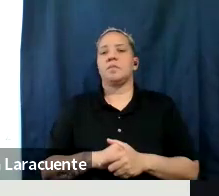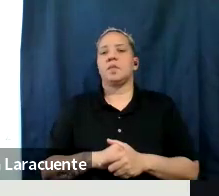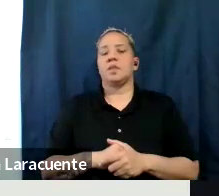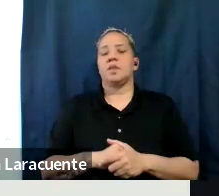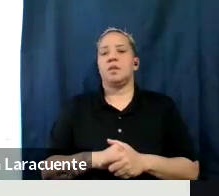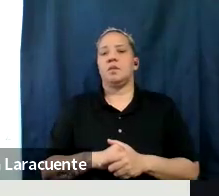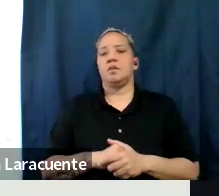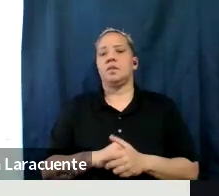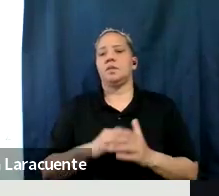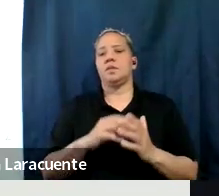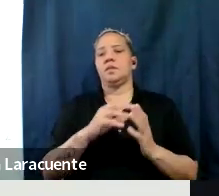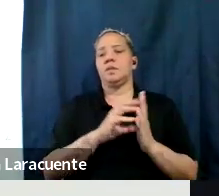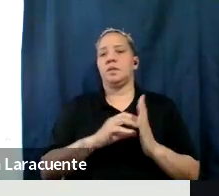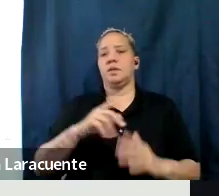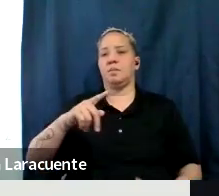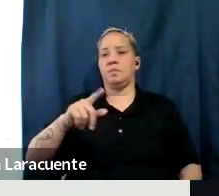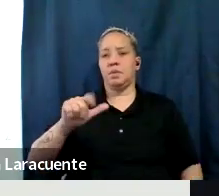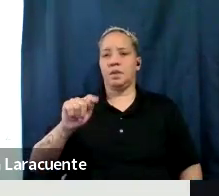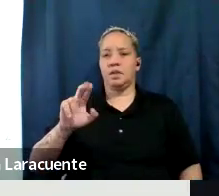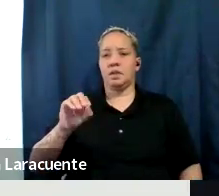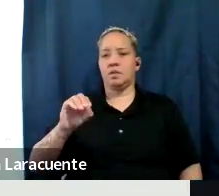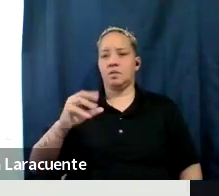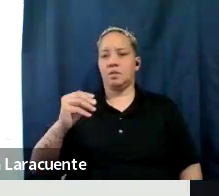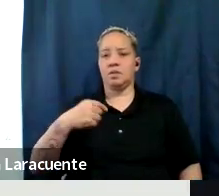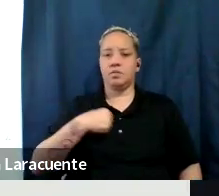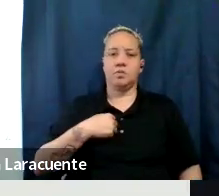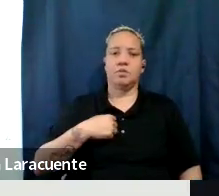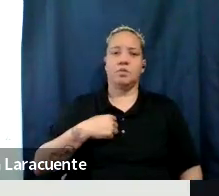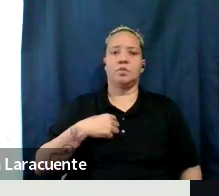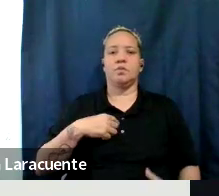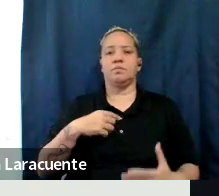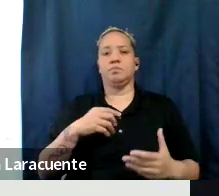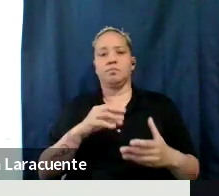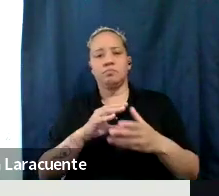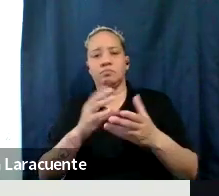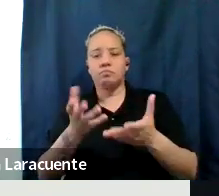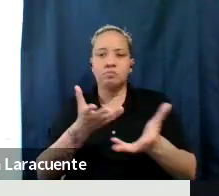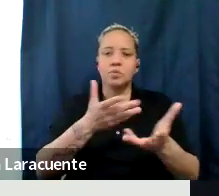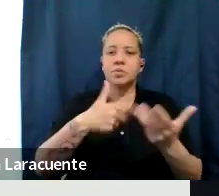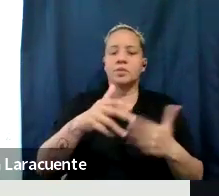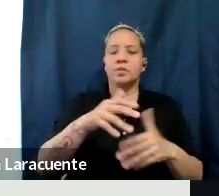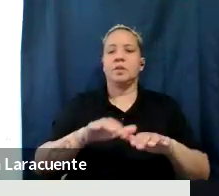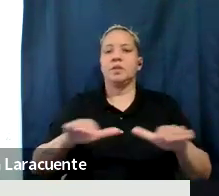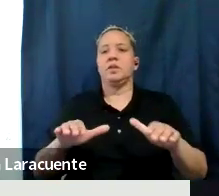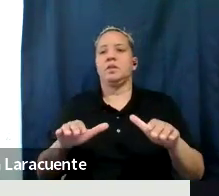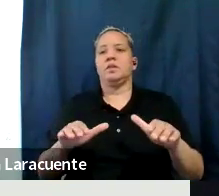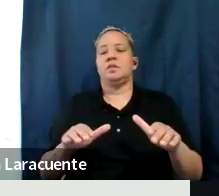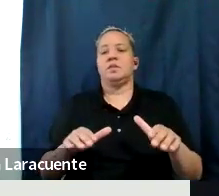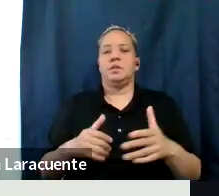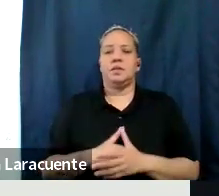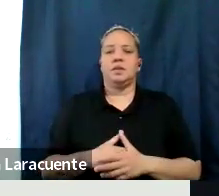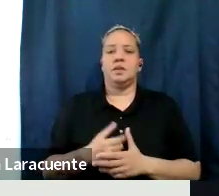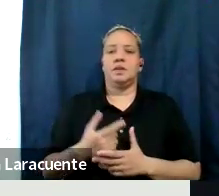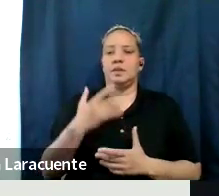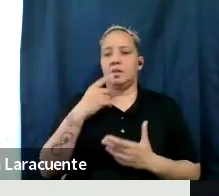leer capítulos de Platero y yo, a hablar con los chiquillos y chiquillas. Los chiquillos y chiquillas le dan impresiones sobre